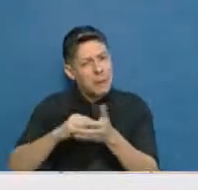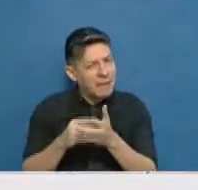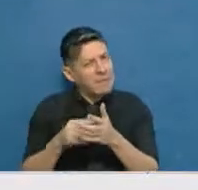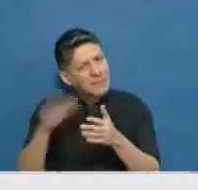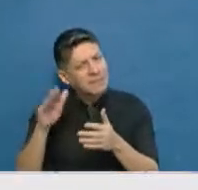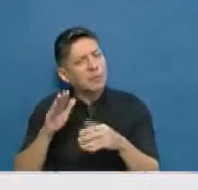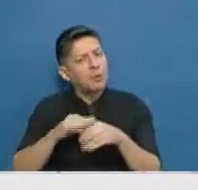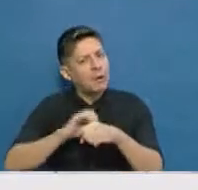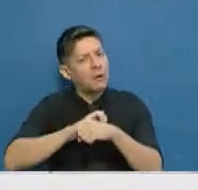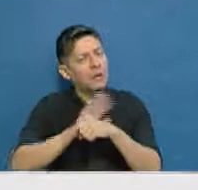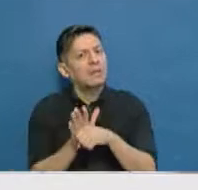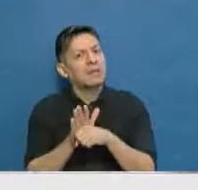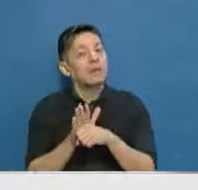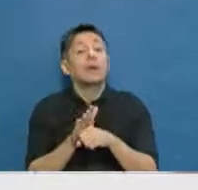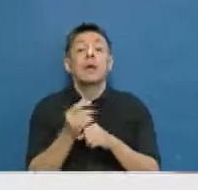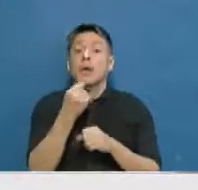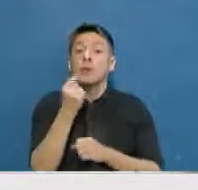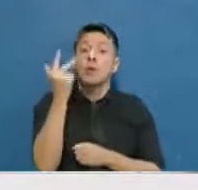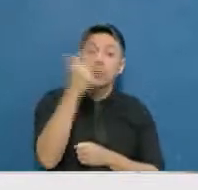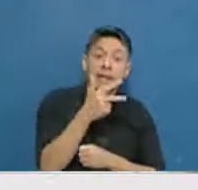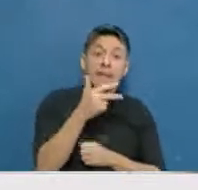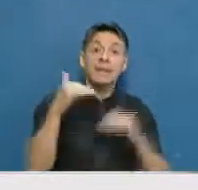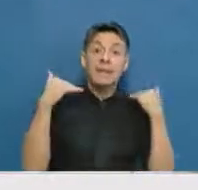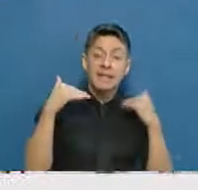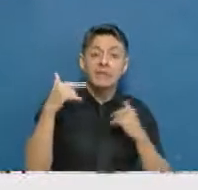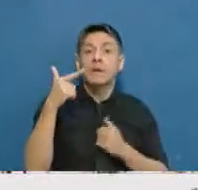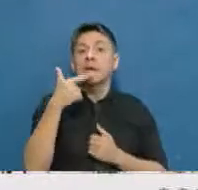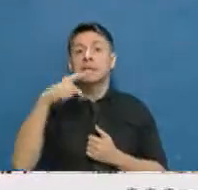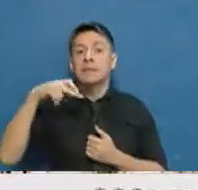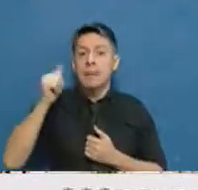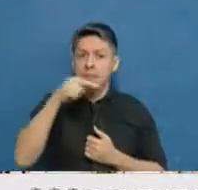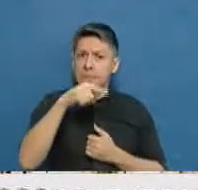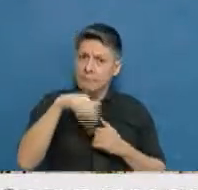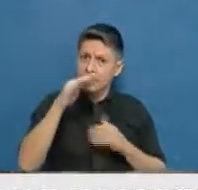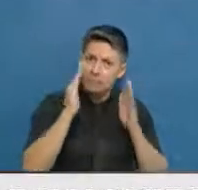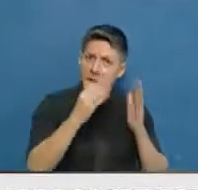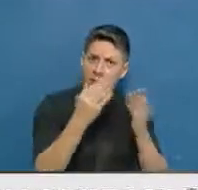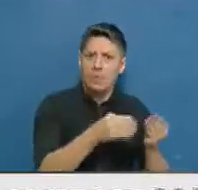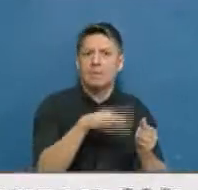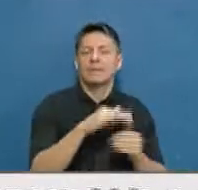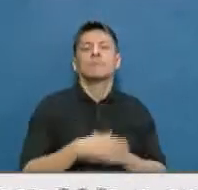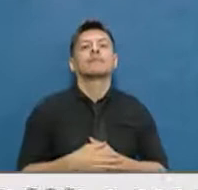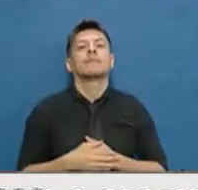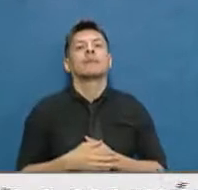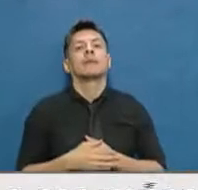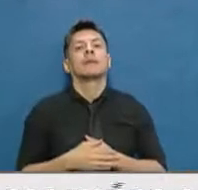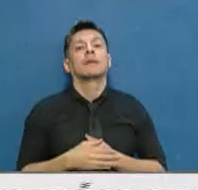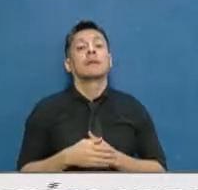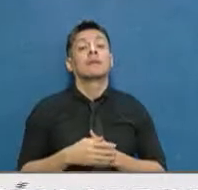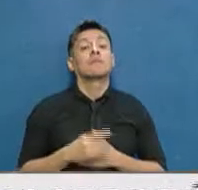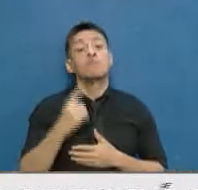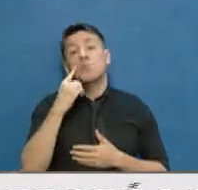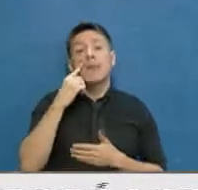actividades paralizadas como tele, gimnasios y spa. La ciudad de Mendoza discriminó los sectores en función